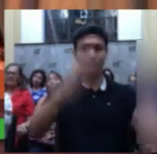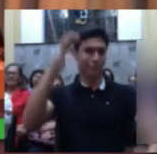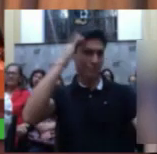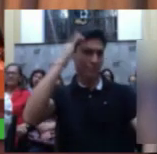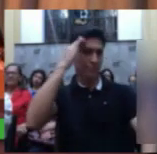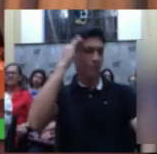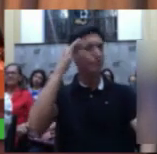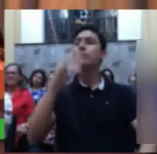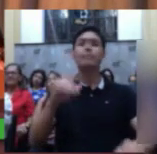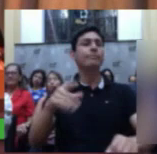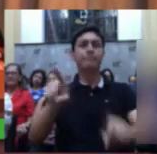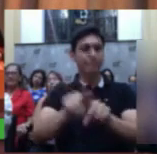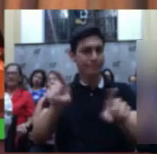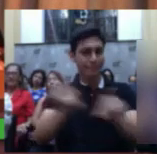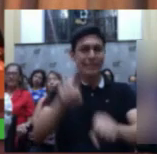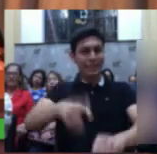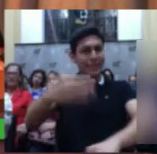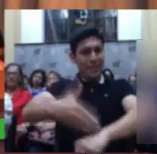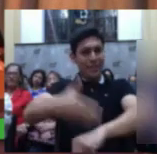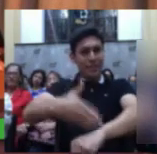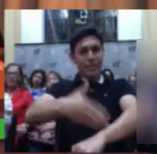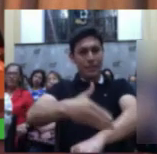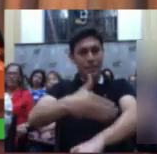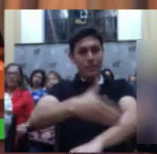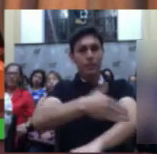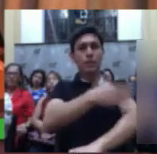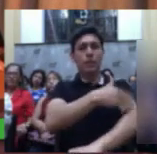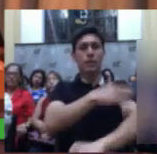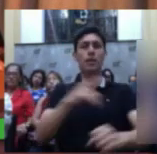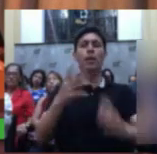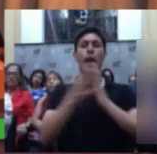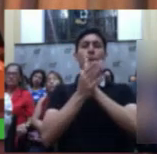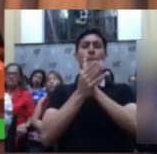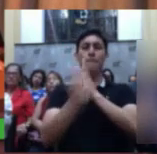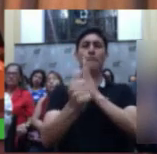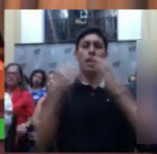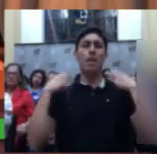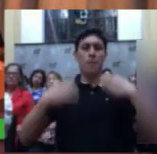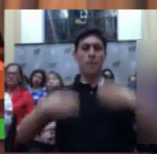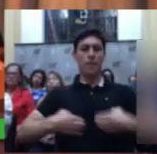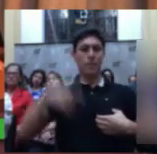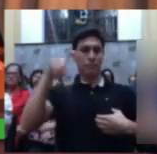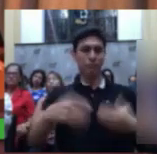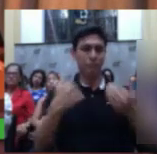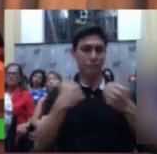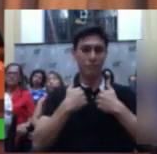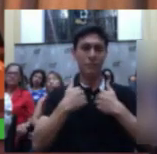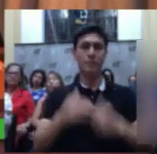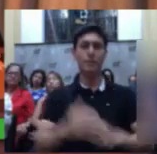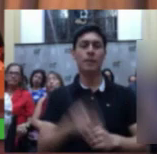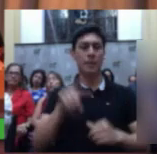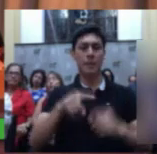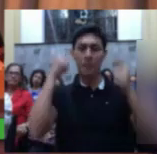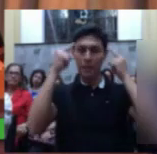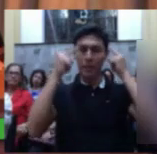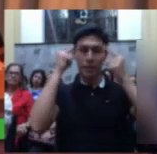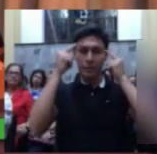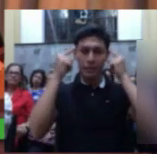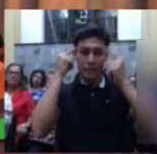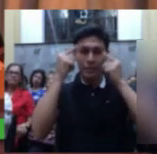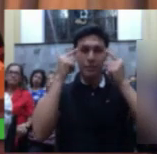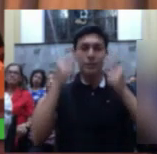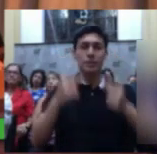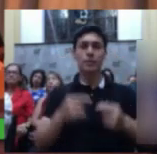que desarrollara las habilidades que un abogado debe tener: leer críticamente, pensar